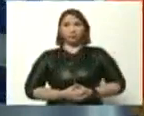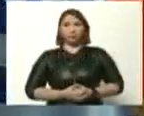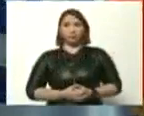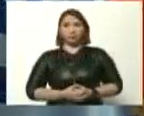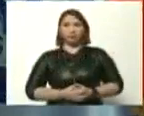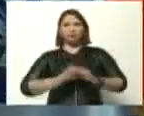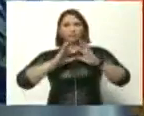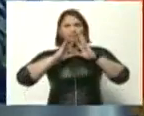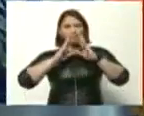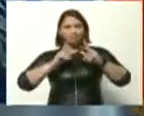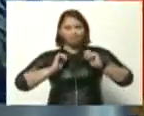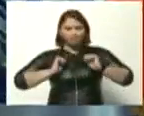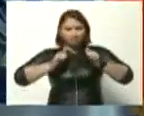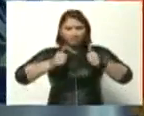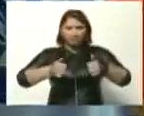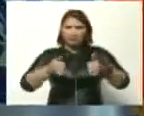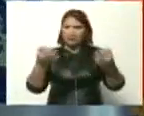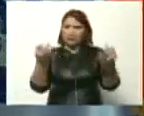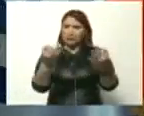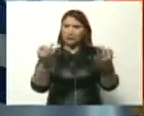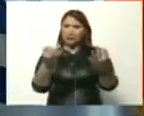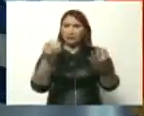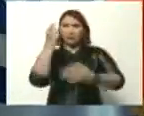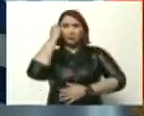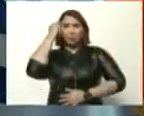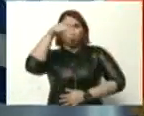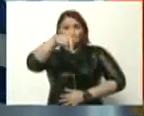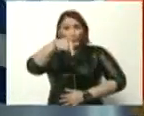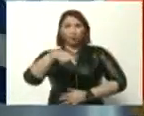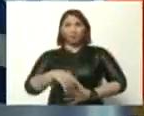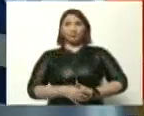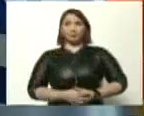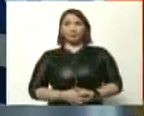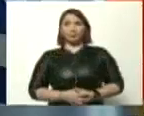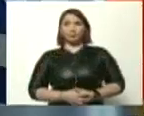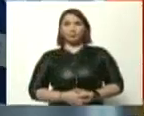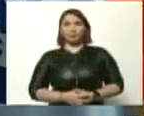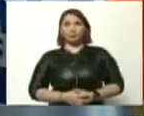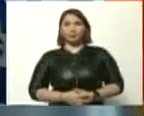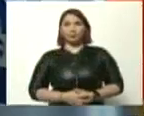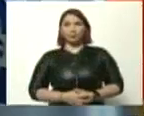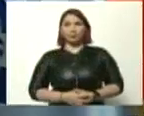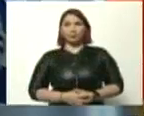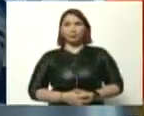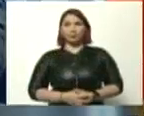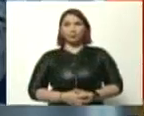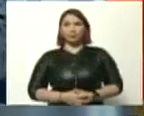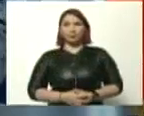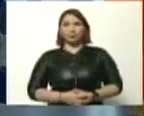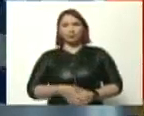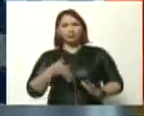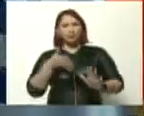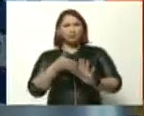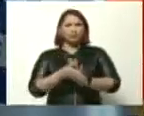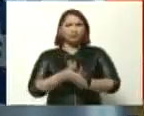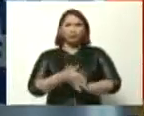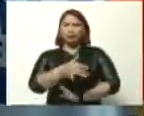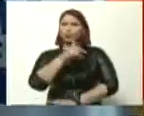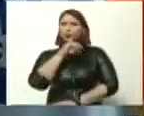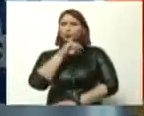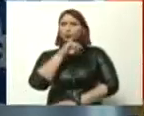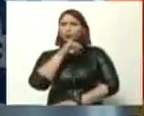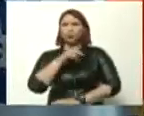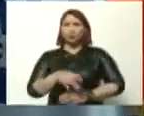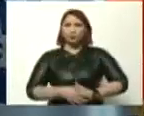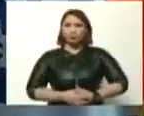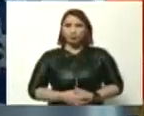comenzando como siempre el día de hoy, esta alocución, esta rueda